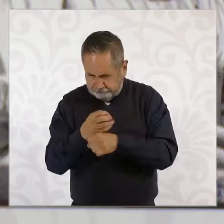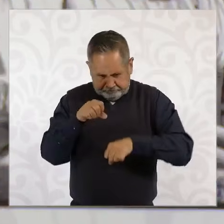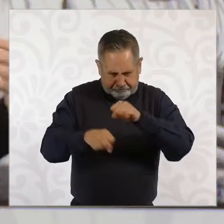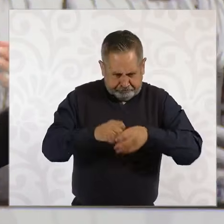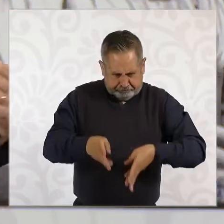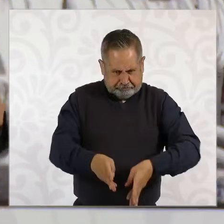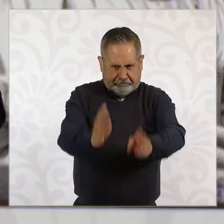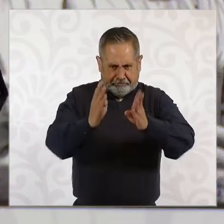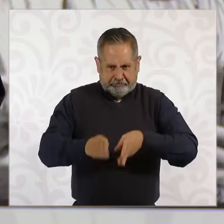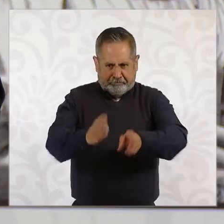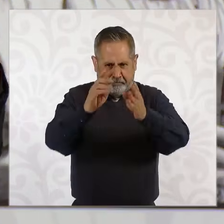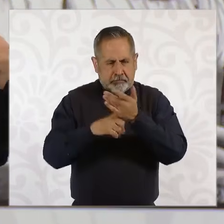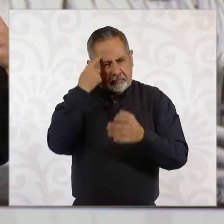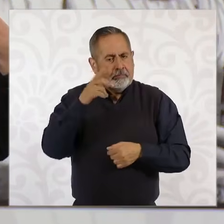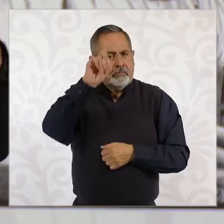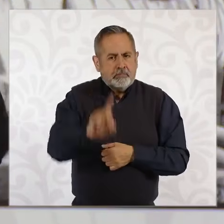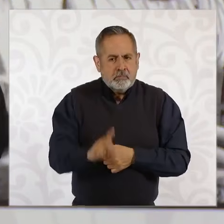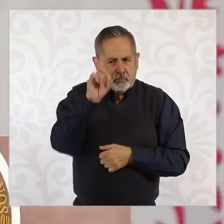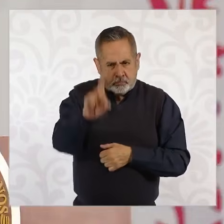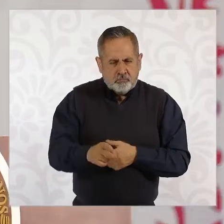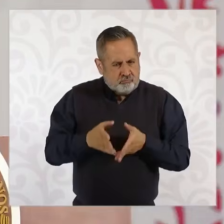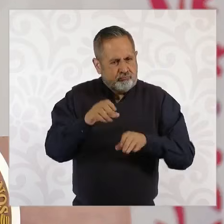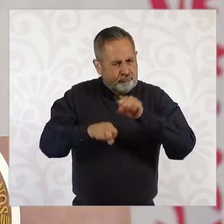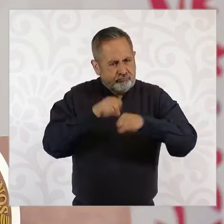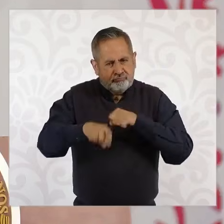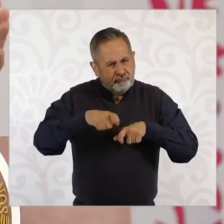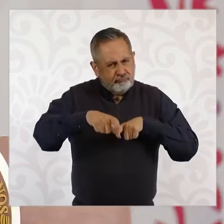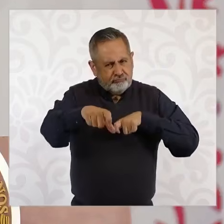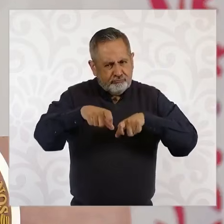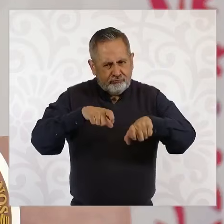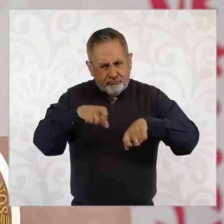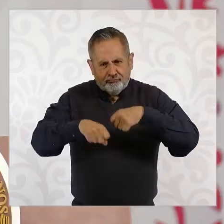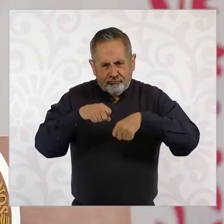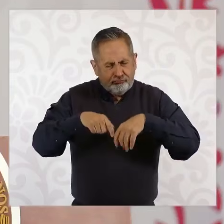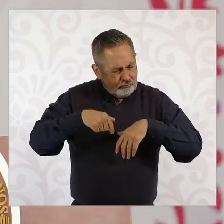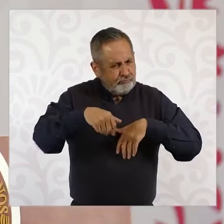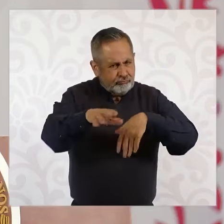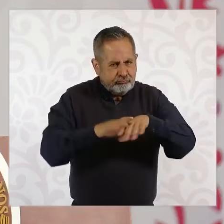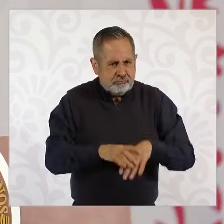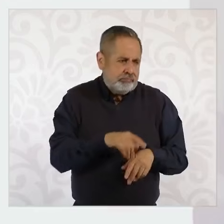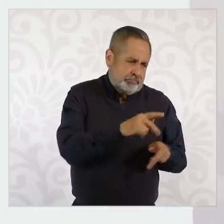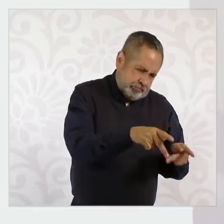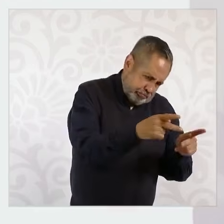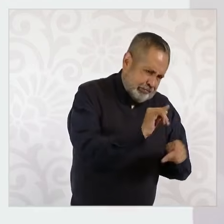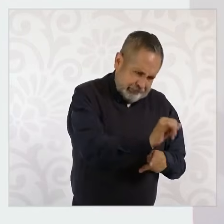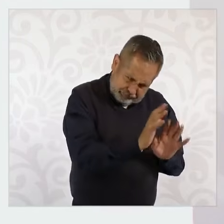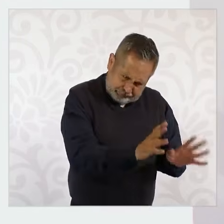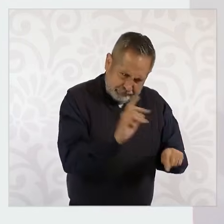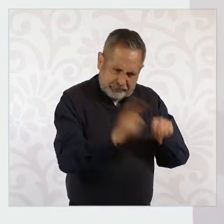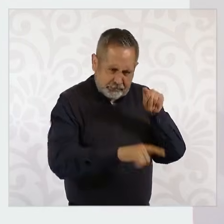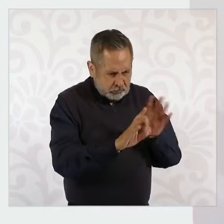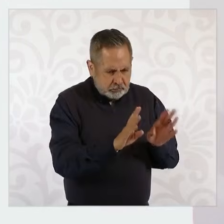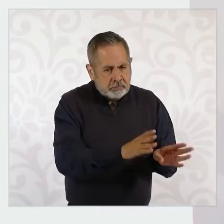para que los domingos, se usa mucho, pudiera haber comerciantes, pero al mismo tiempo pues se liberara